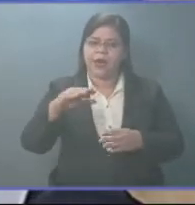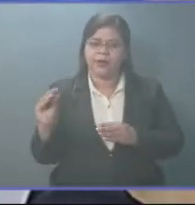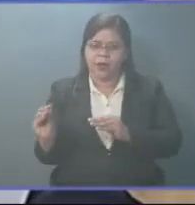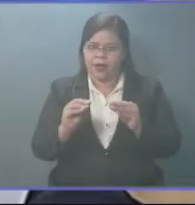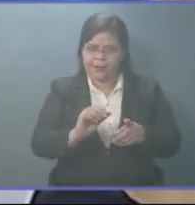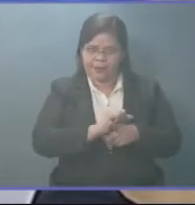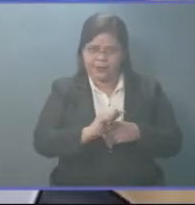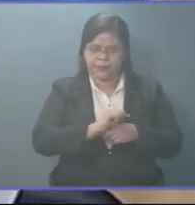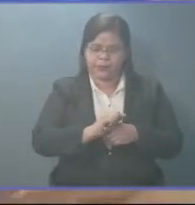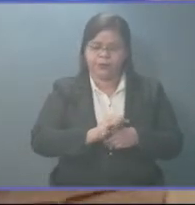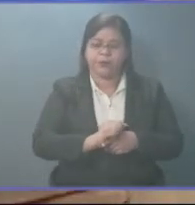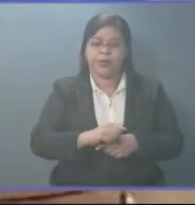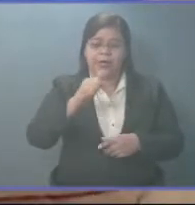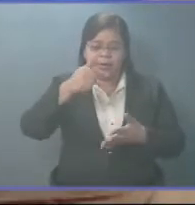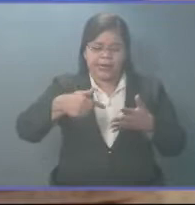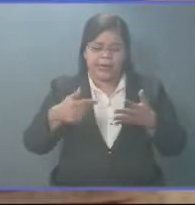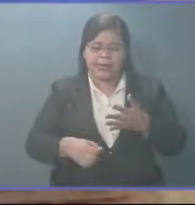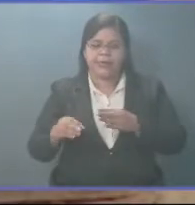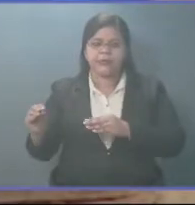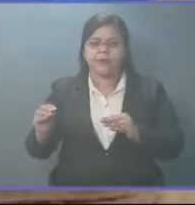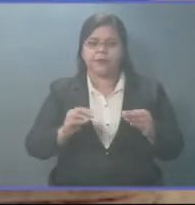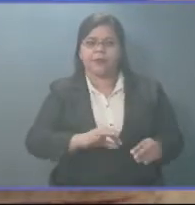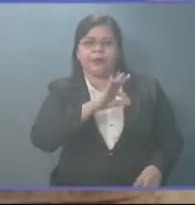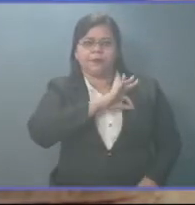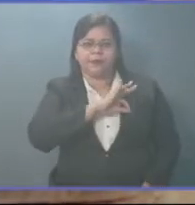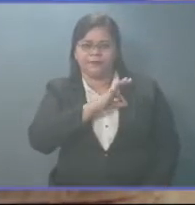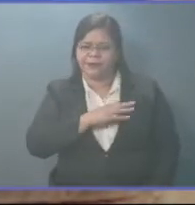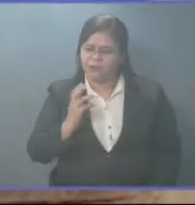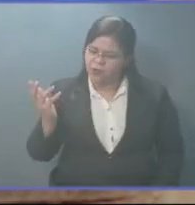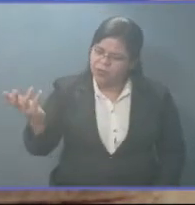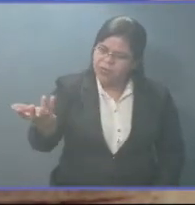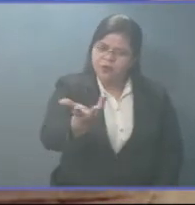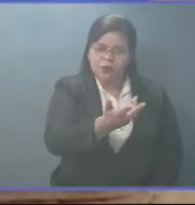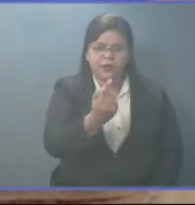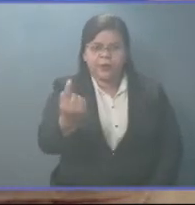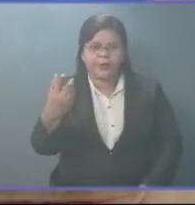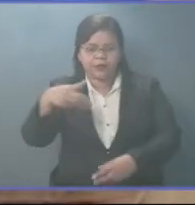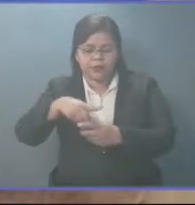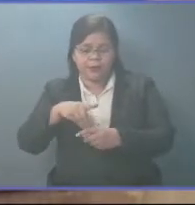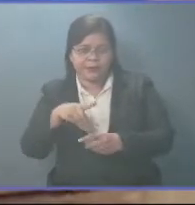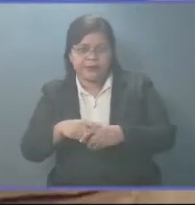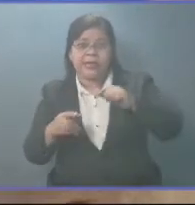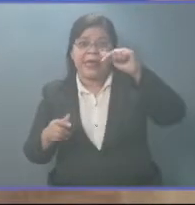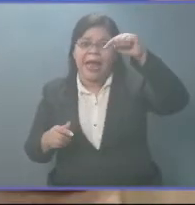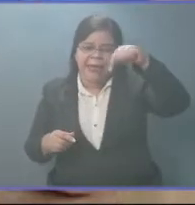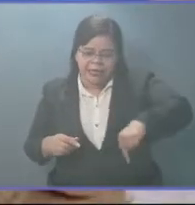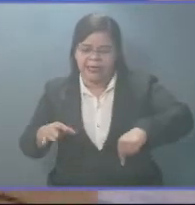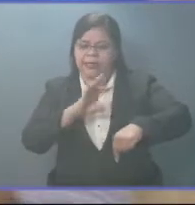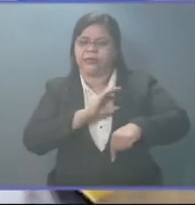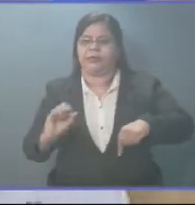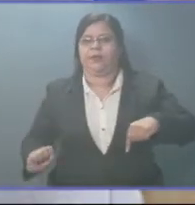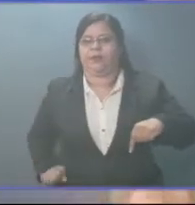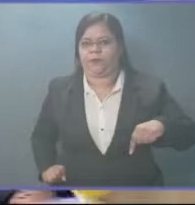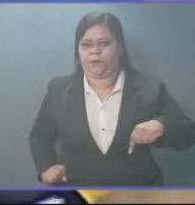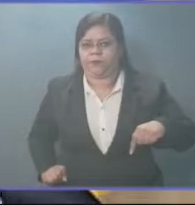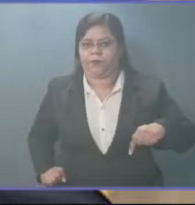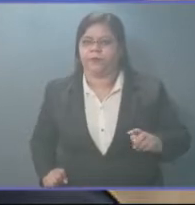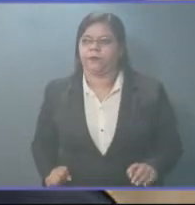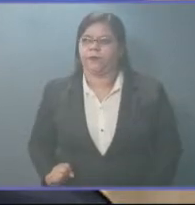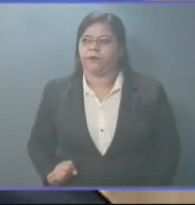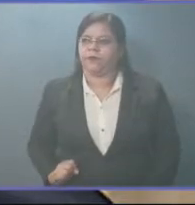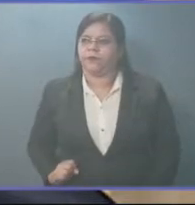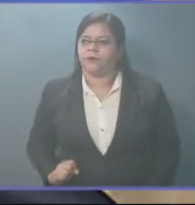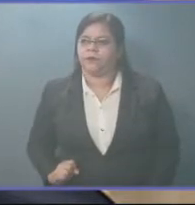3. La presente ley se aplicará en beneficio de todas las personas con discapacidad que se encuentren en el territorio salvadoreño.